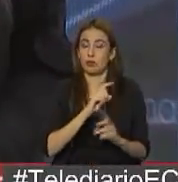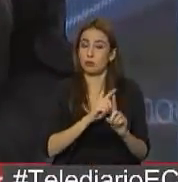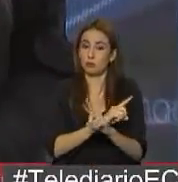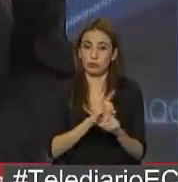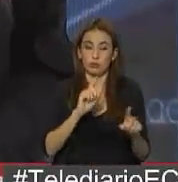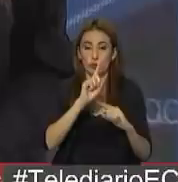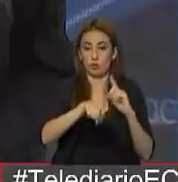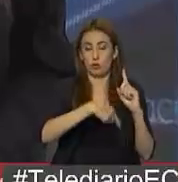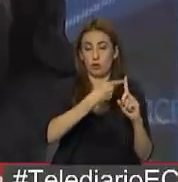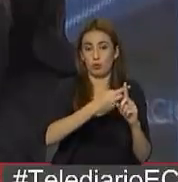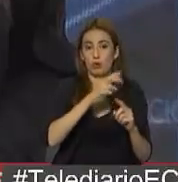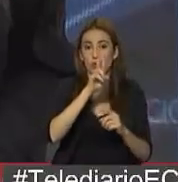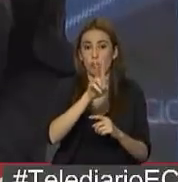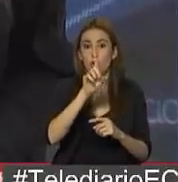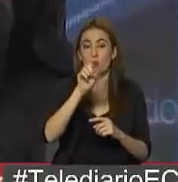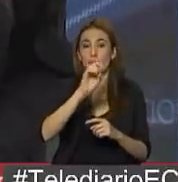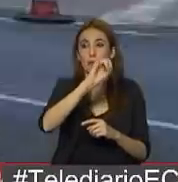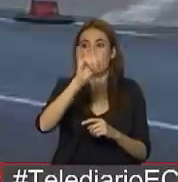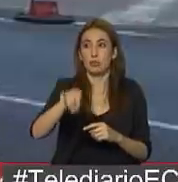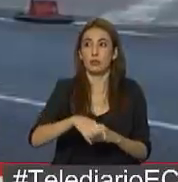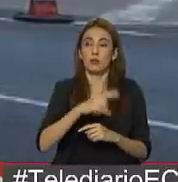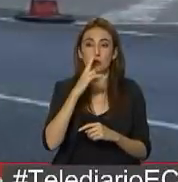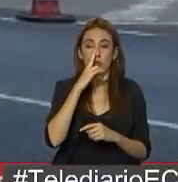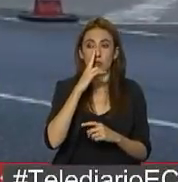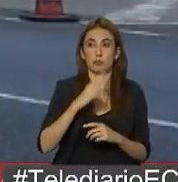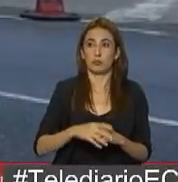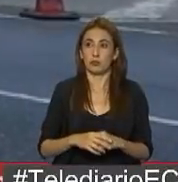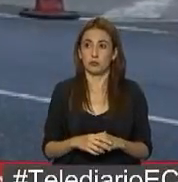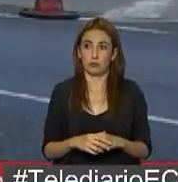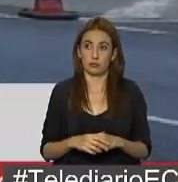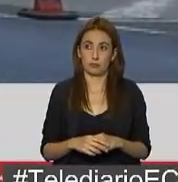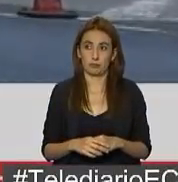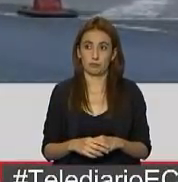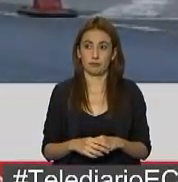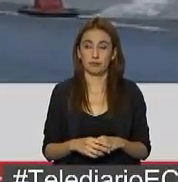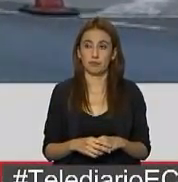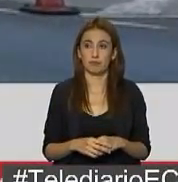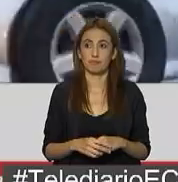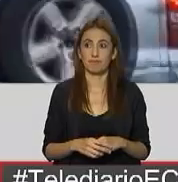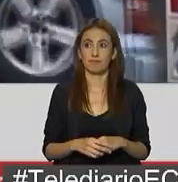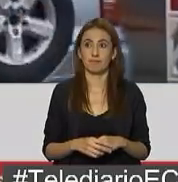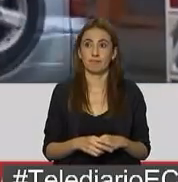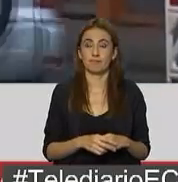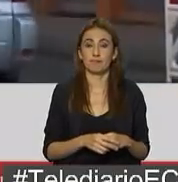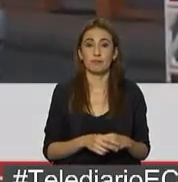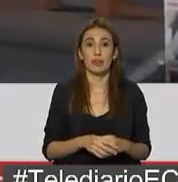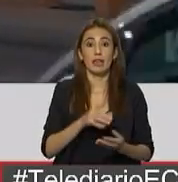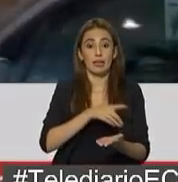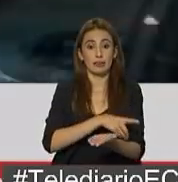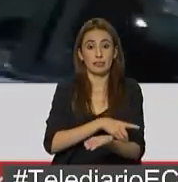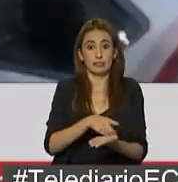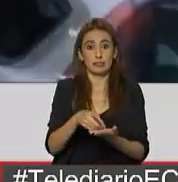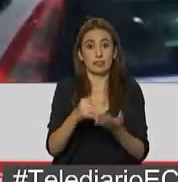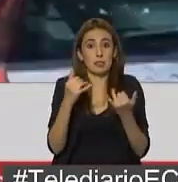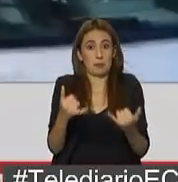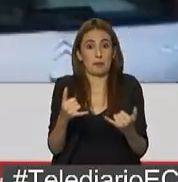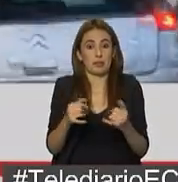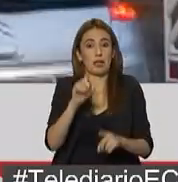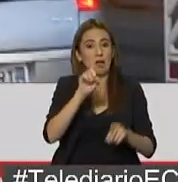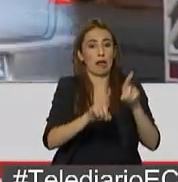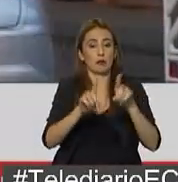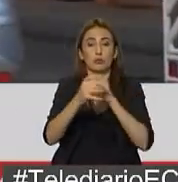hasta el día 21 de junio. Desde esta semana, los principales países de